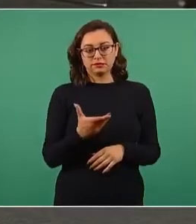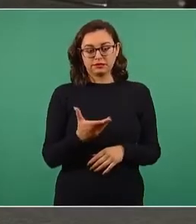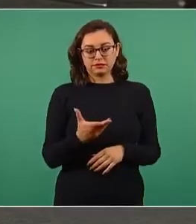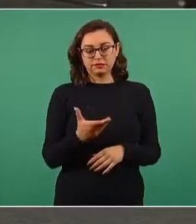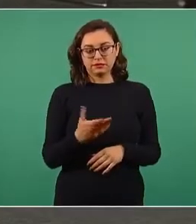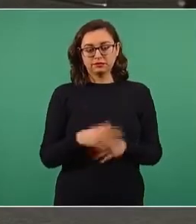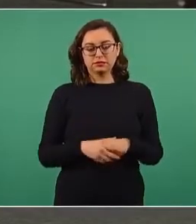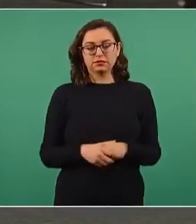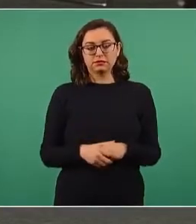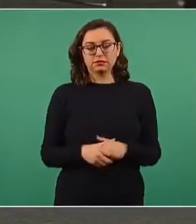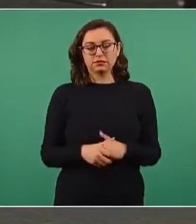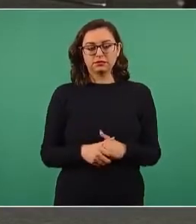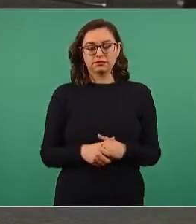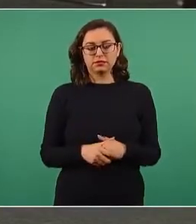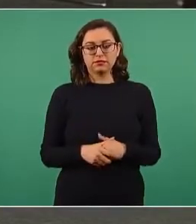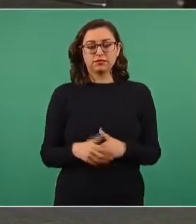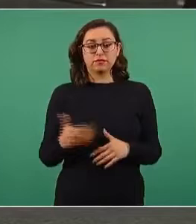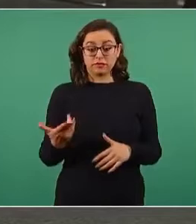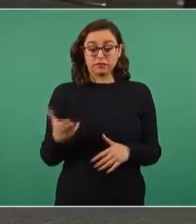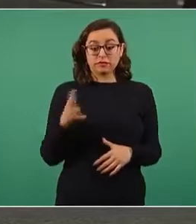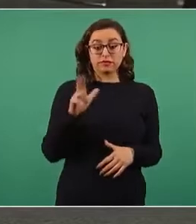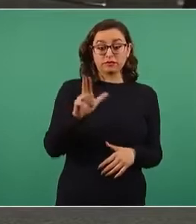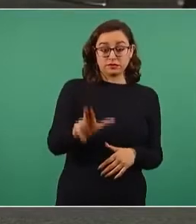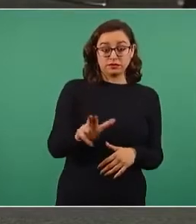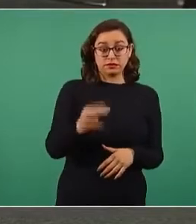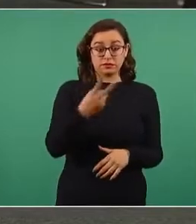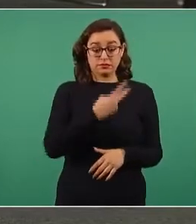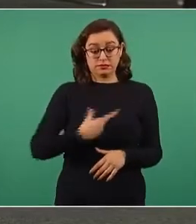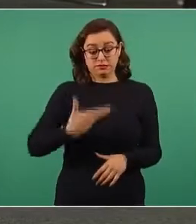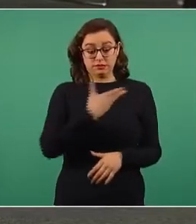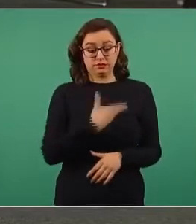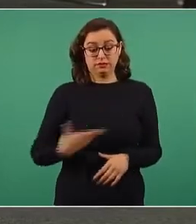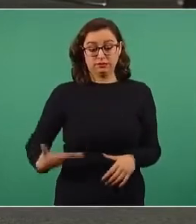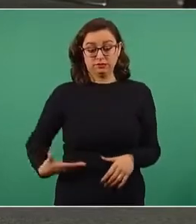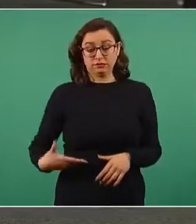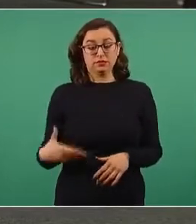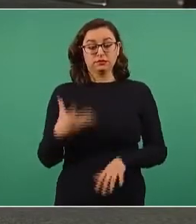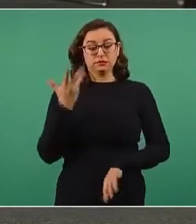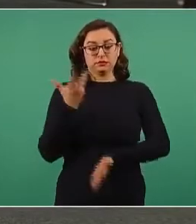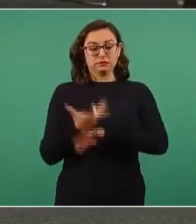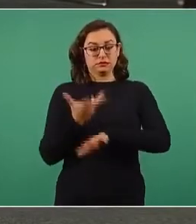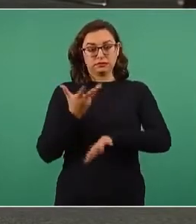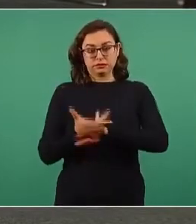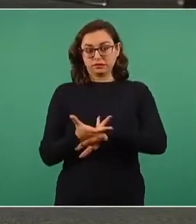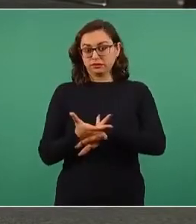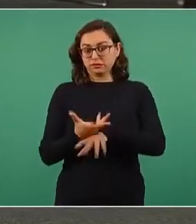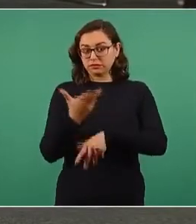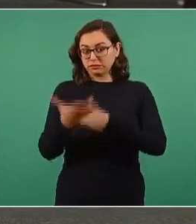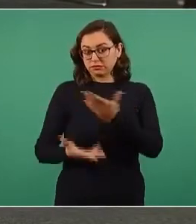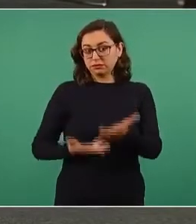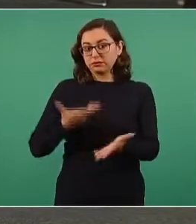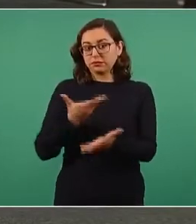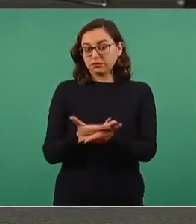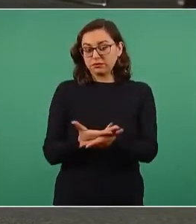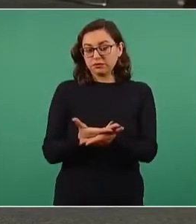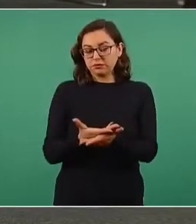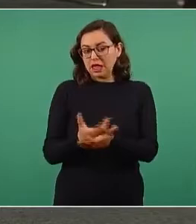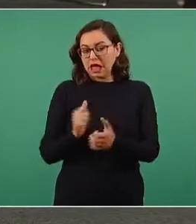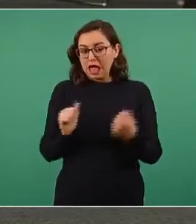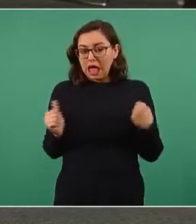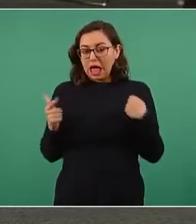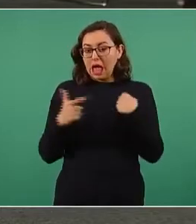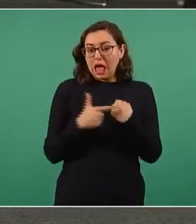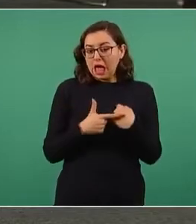reunión que van a sostener el martes con la vicepresidenta de Estados Unidos, Kamala Harris, ¿se planteará por parte del Gobierno de México alguna